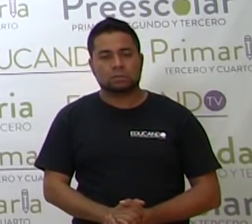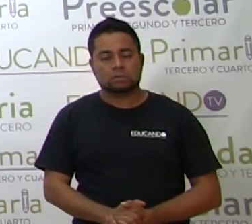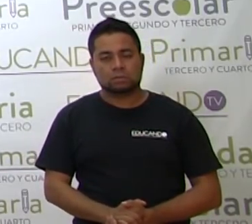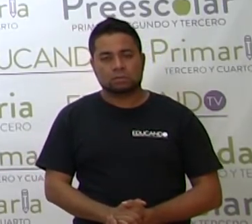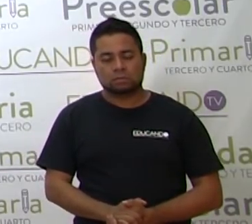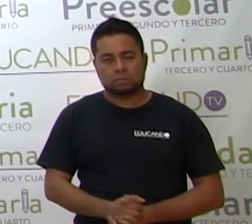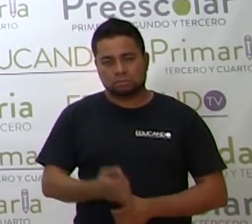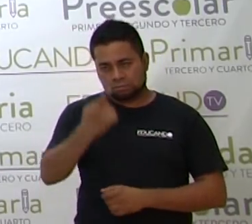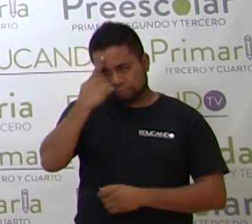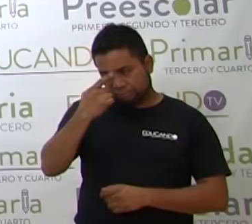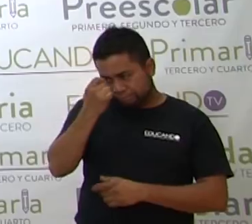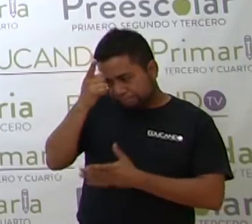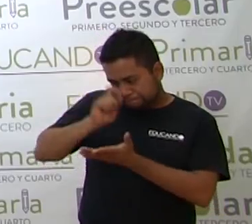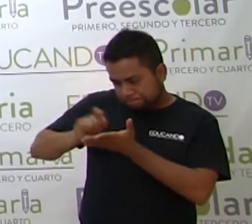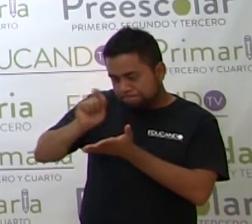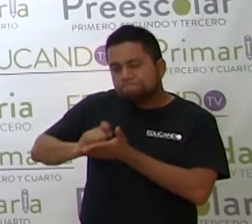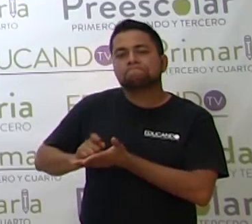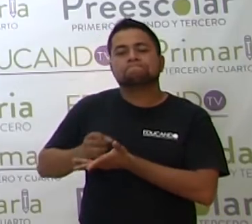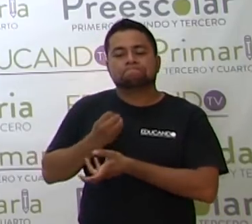del autor.